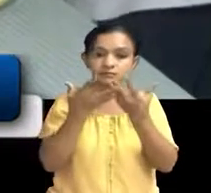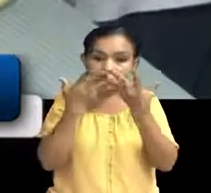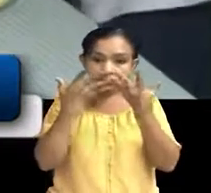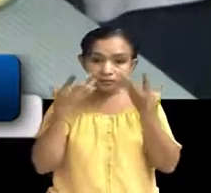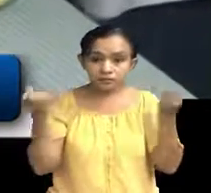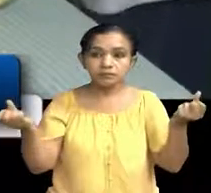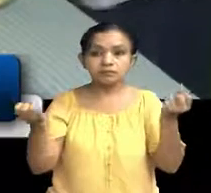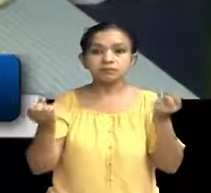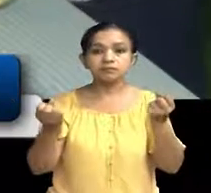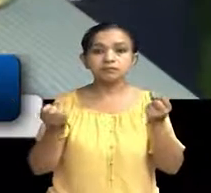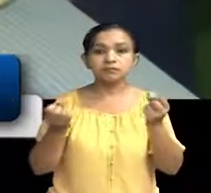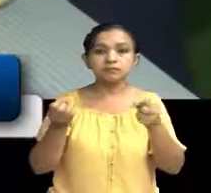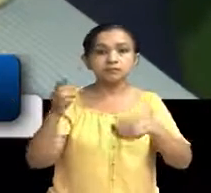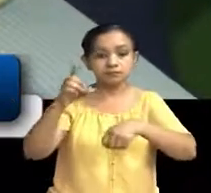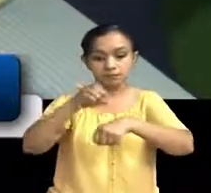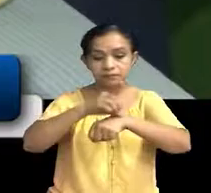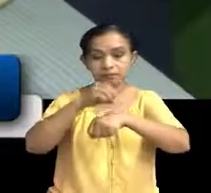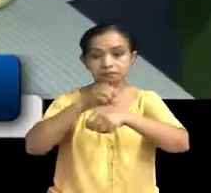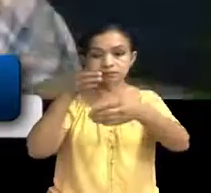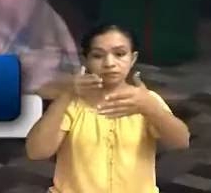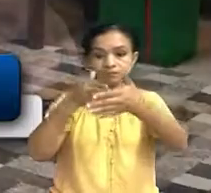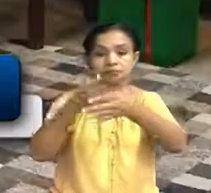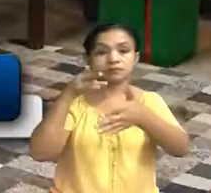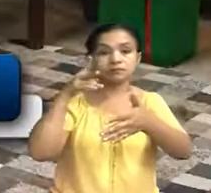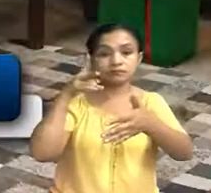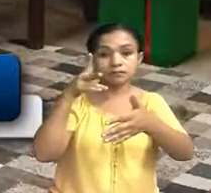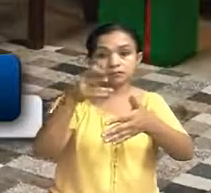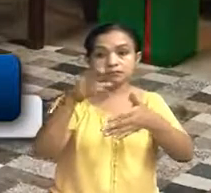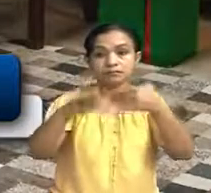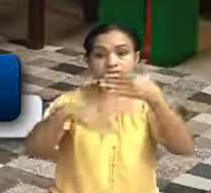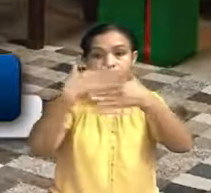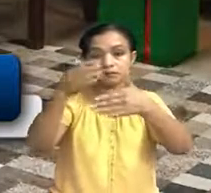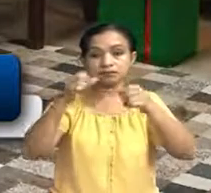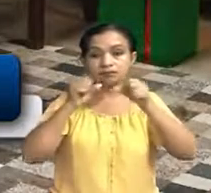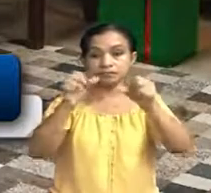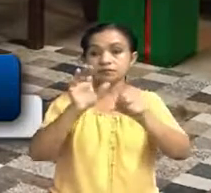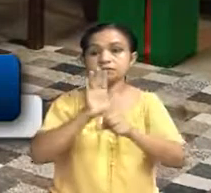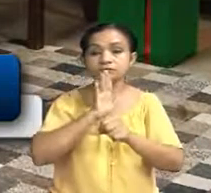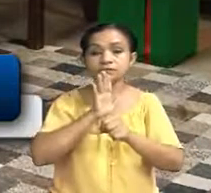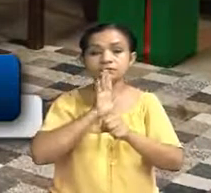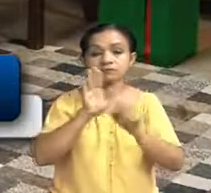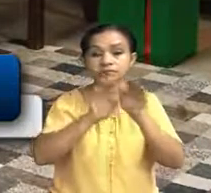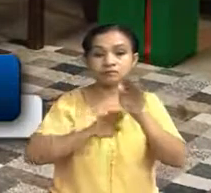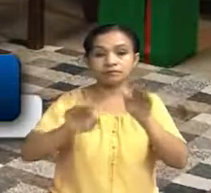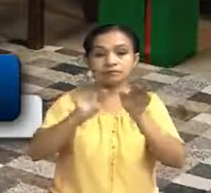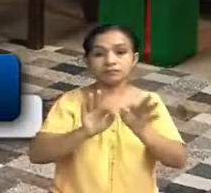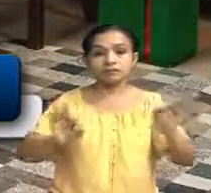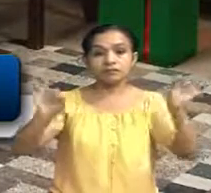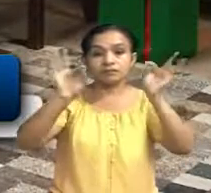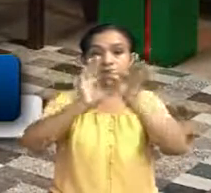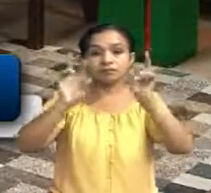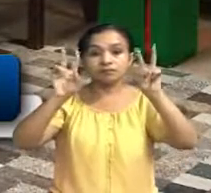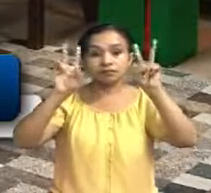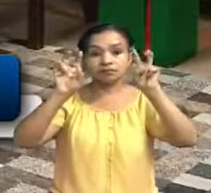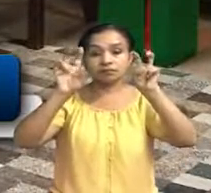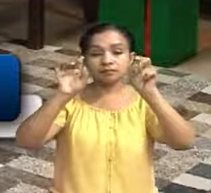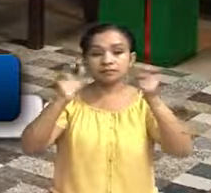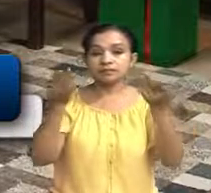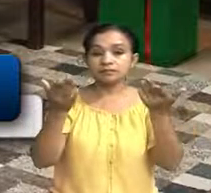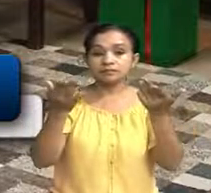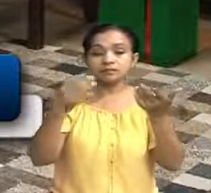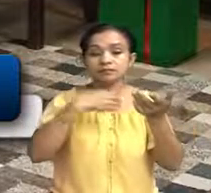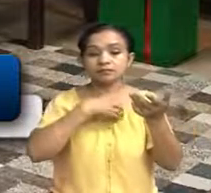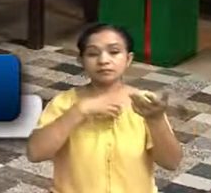enfermedad. Doctor, vamos a hacer una pausa. Cuando regresemos vamos a seguir hablando más sobre este importante tema que es muy común en